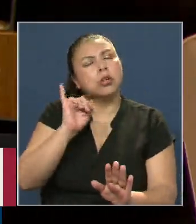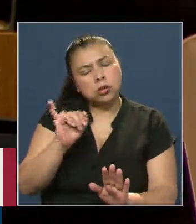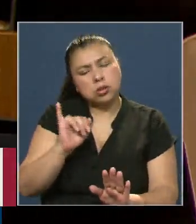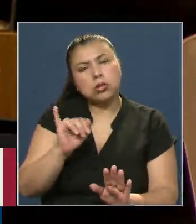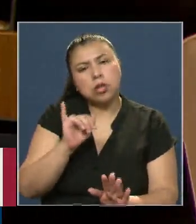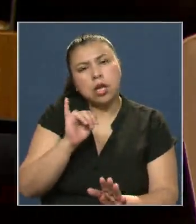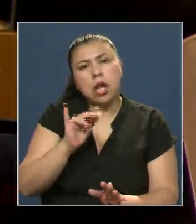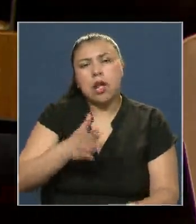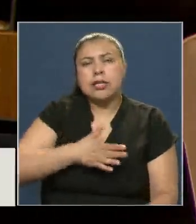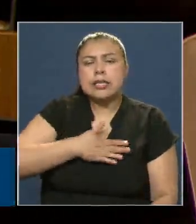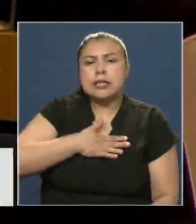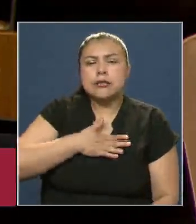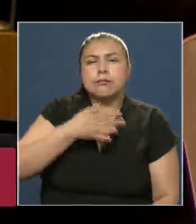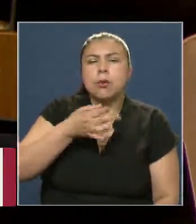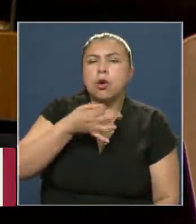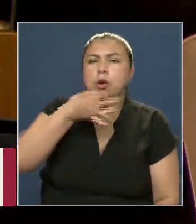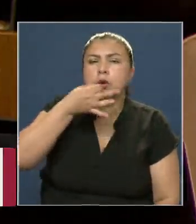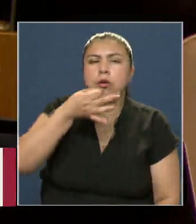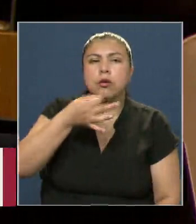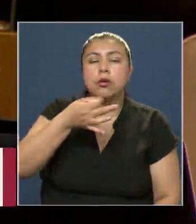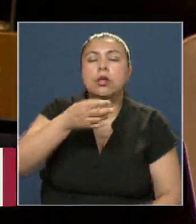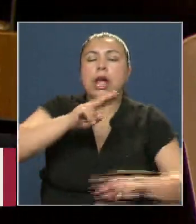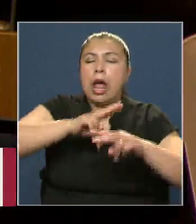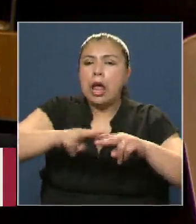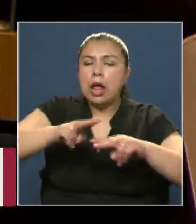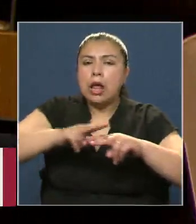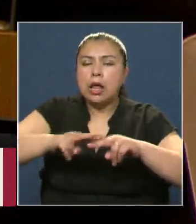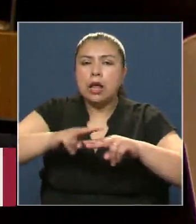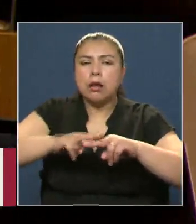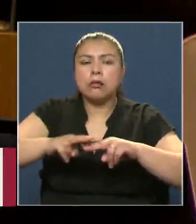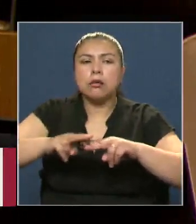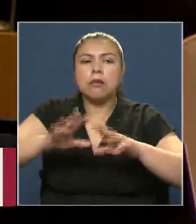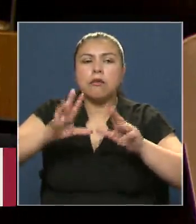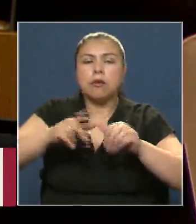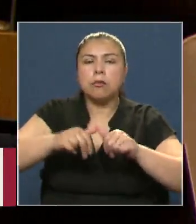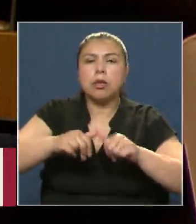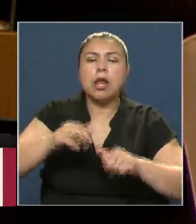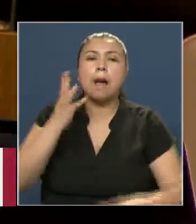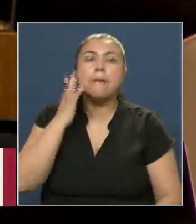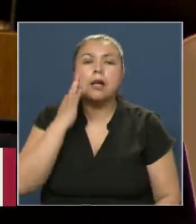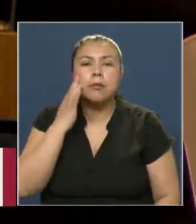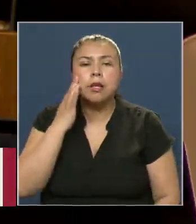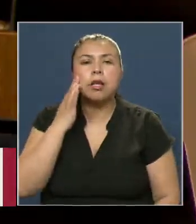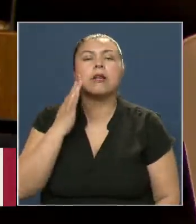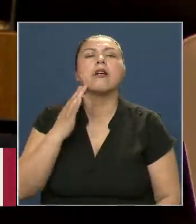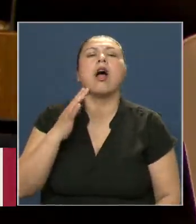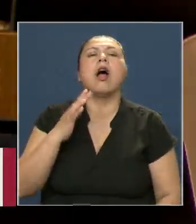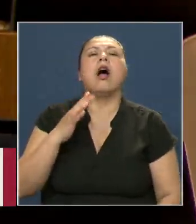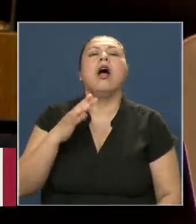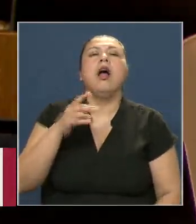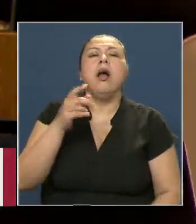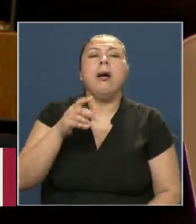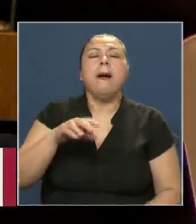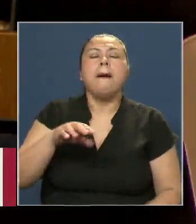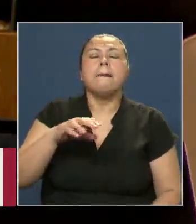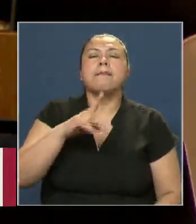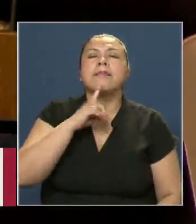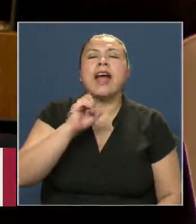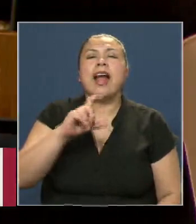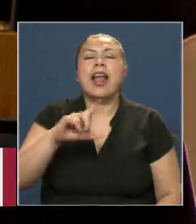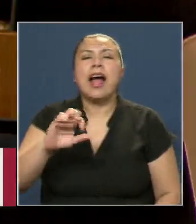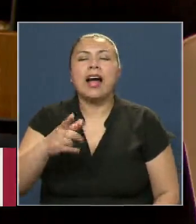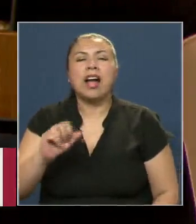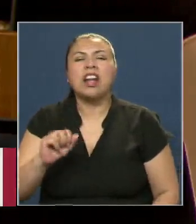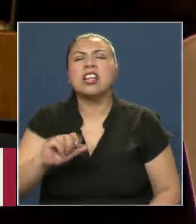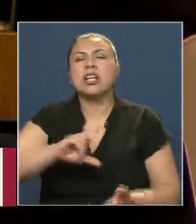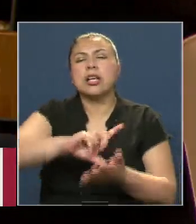que sienten miles de familias de Melipilla, de la provincia de Melipilla y de la provincia de Talagante, que se demoran más de